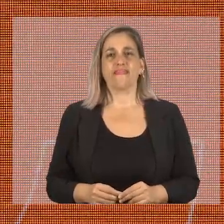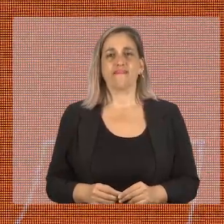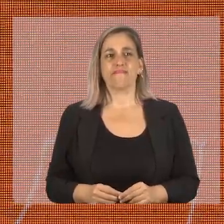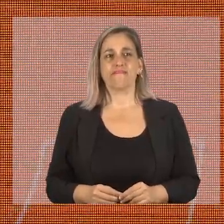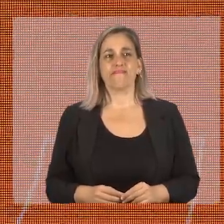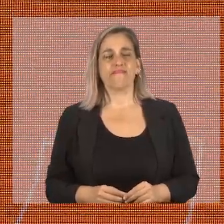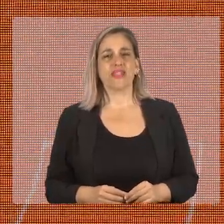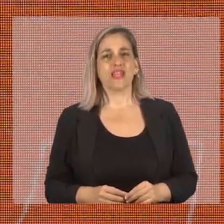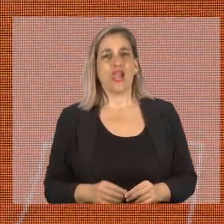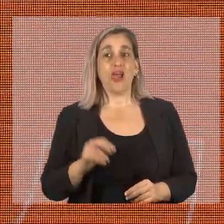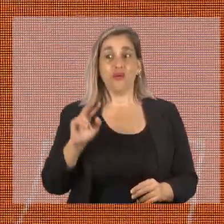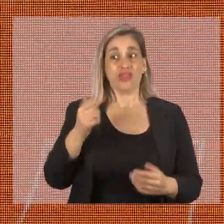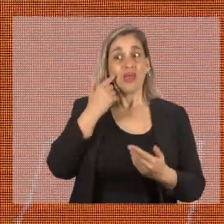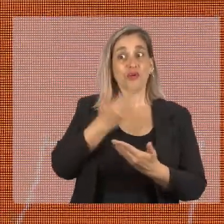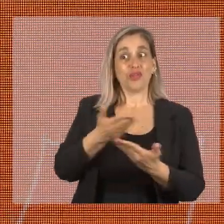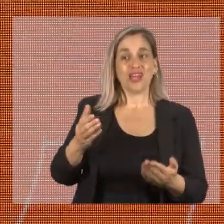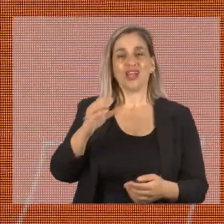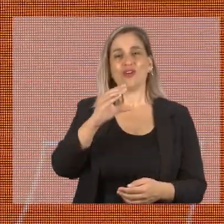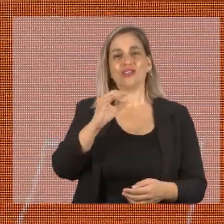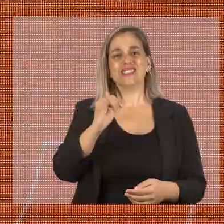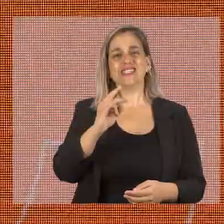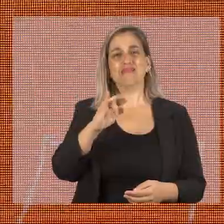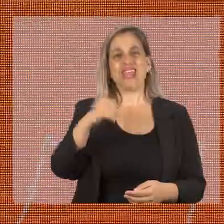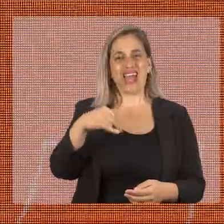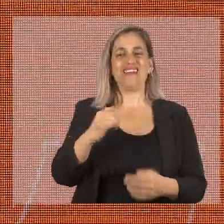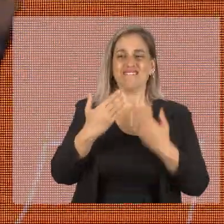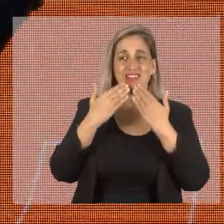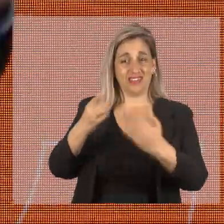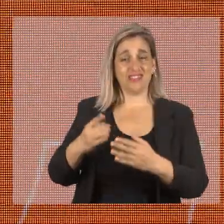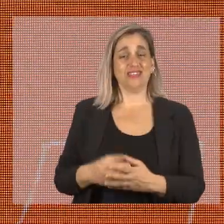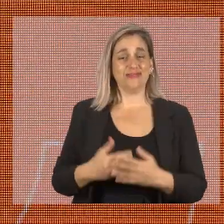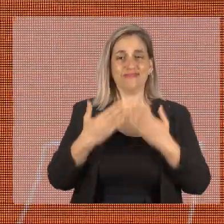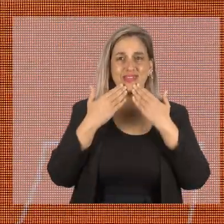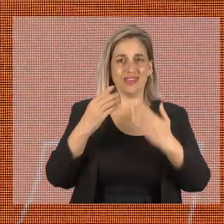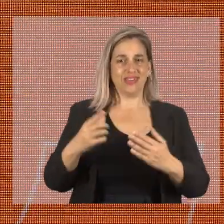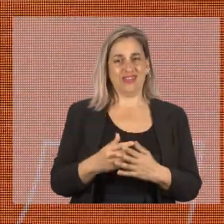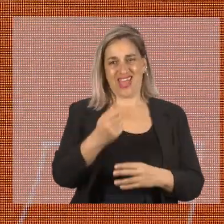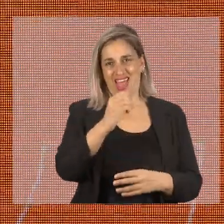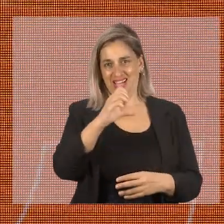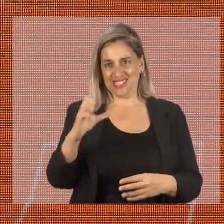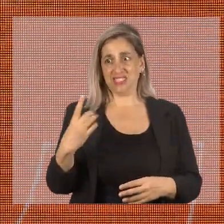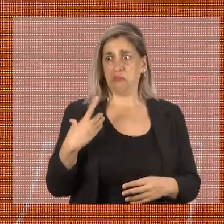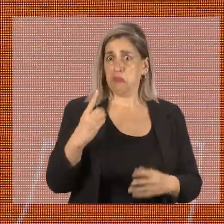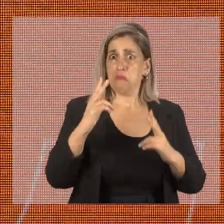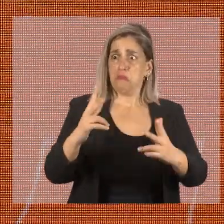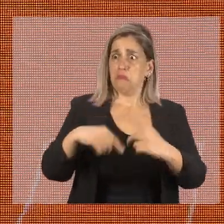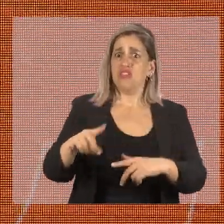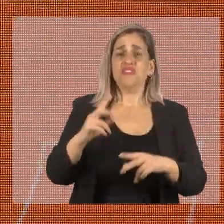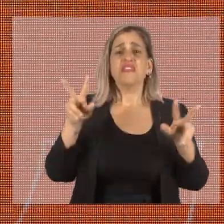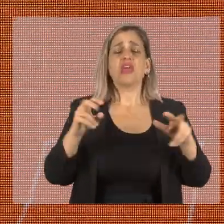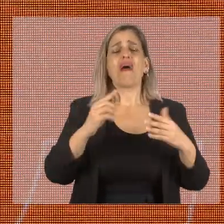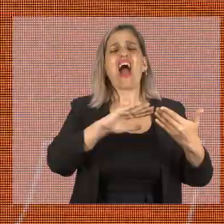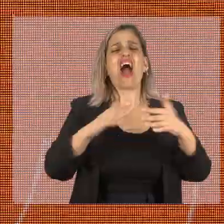Vi que filmaron a Leonardo Cipriani, así que gracias. ¿Dónde estás, Leo? Gracias, Leo. El tema